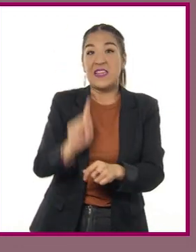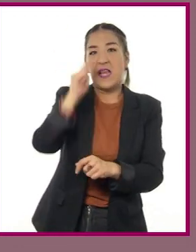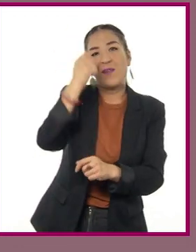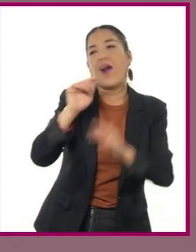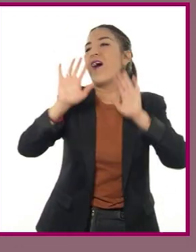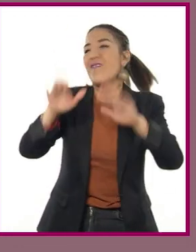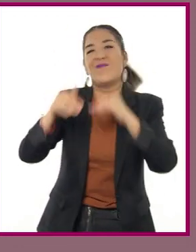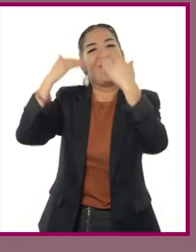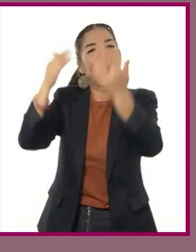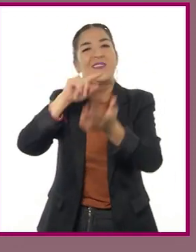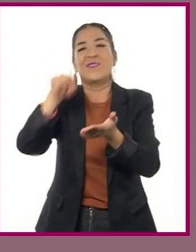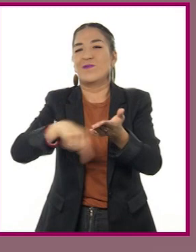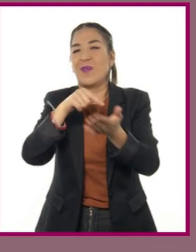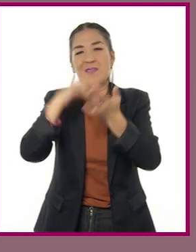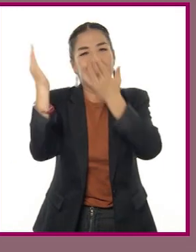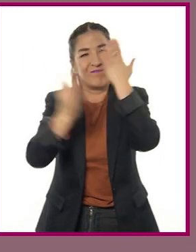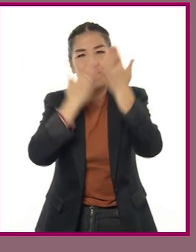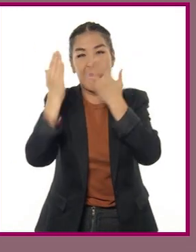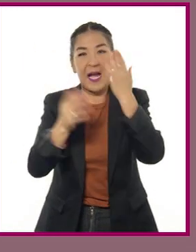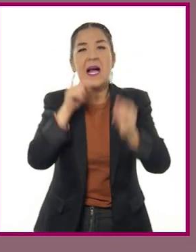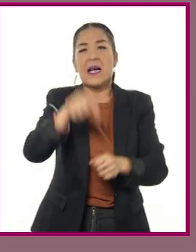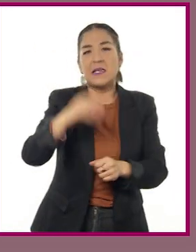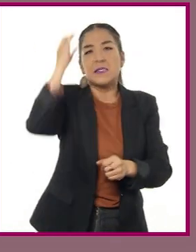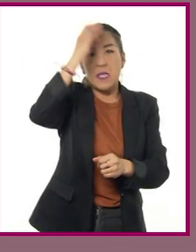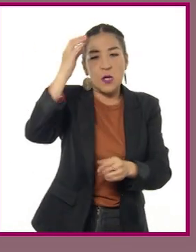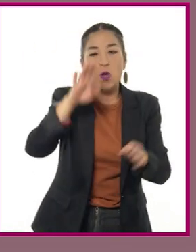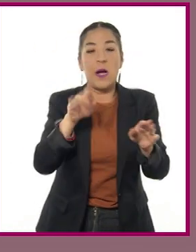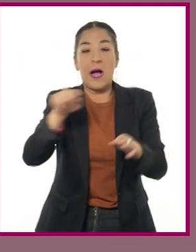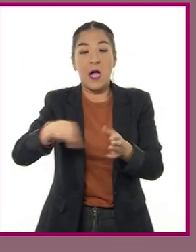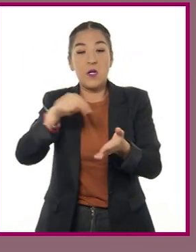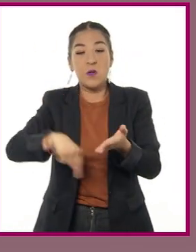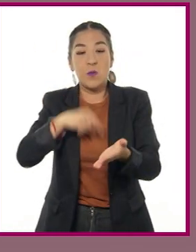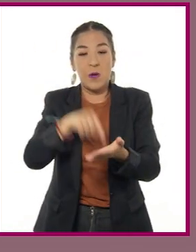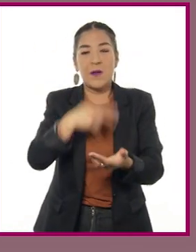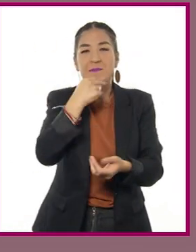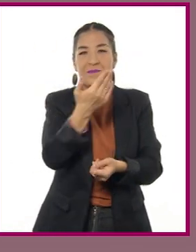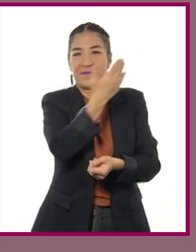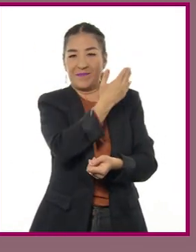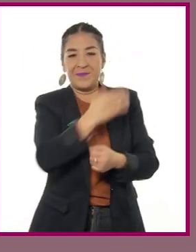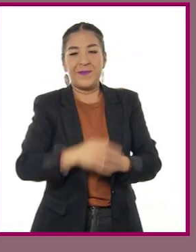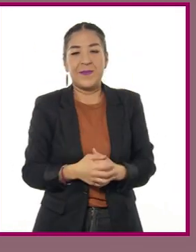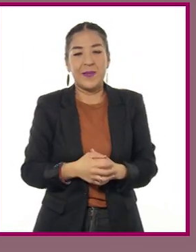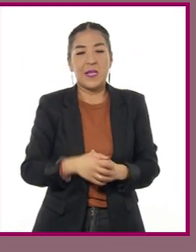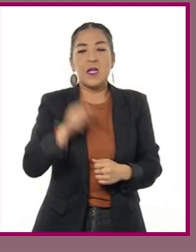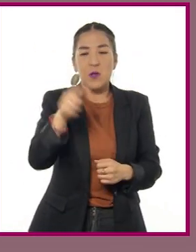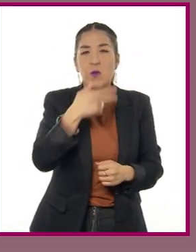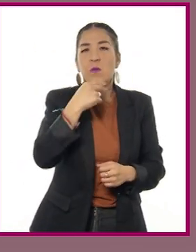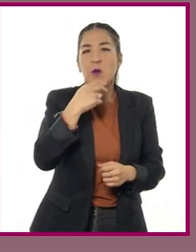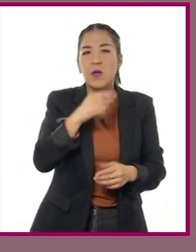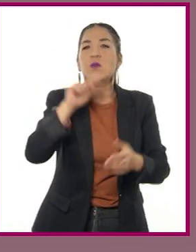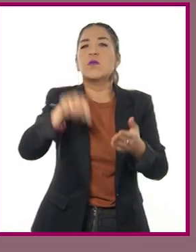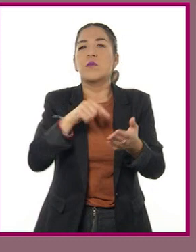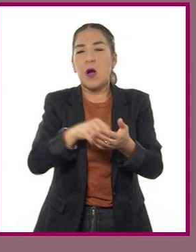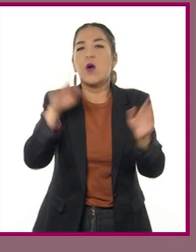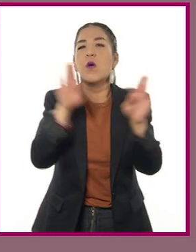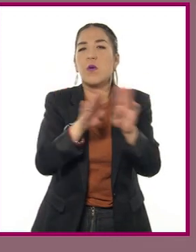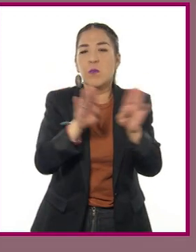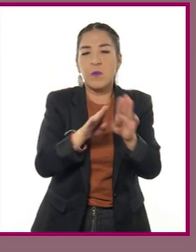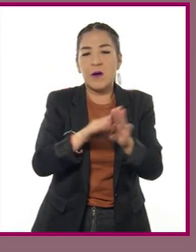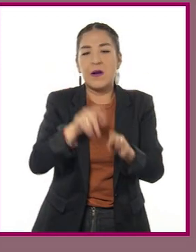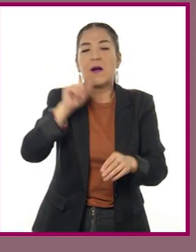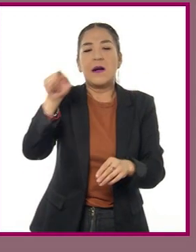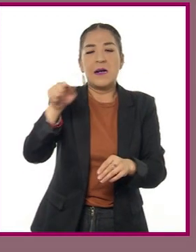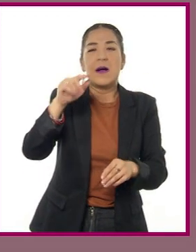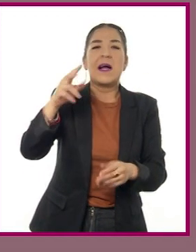hay que entender, era la ciencia de aquel momento. Fray Alonso Lavera Cruz, un religioso muy importante, introdujo la filosofía que se